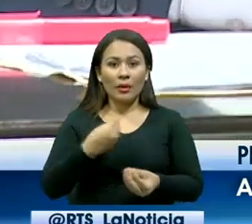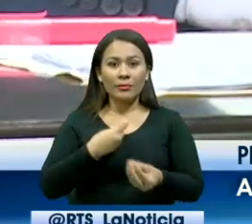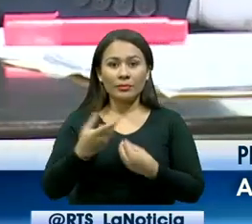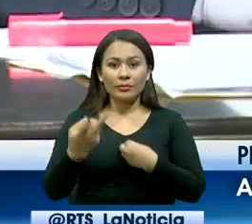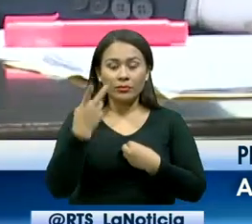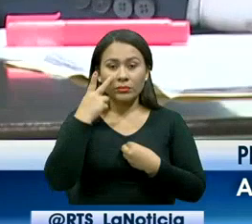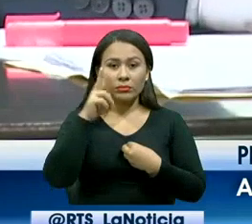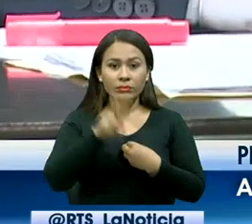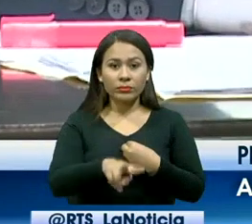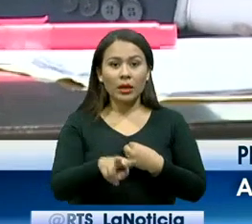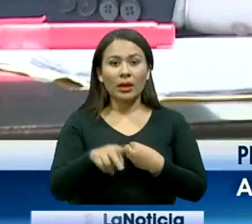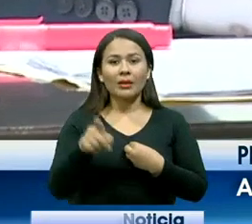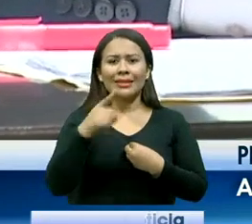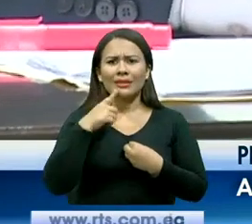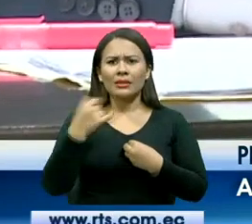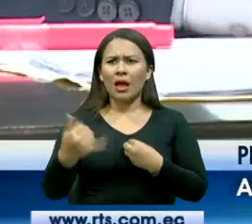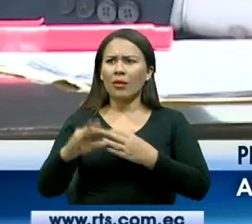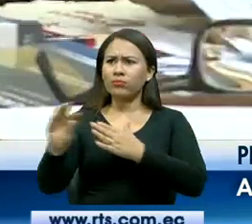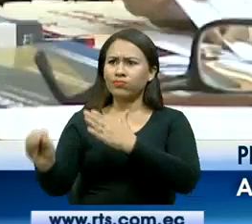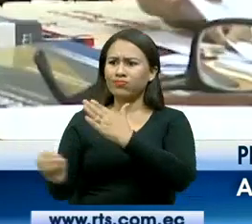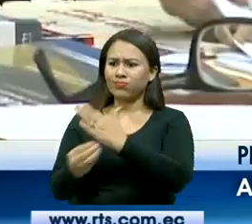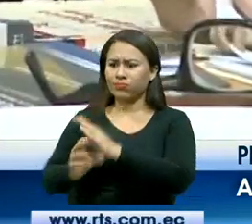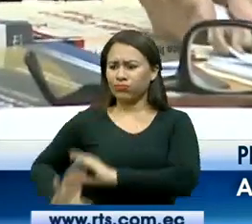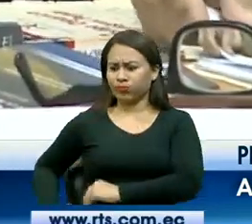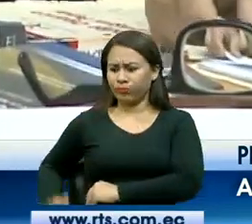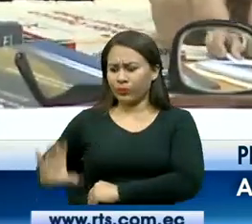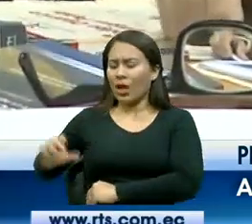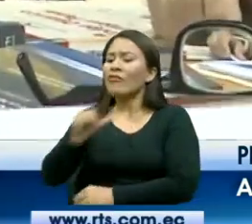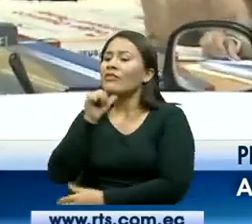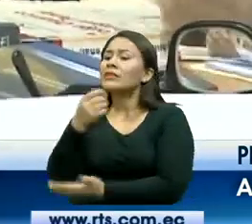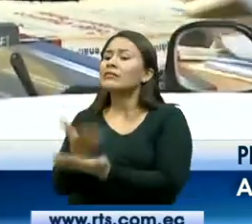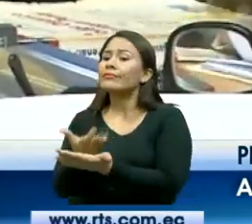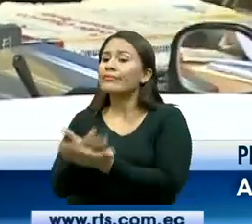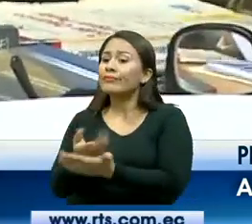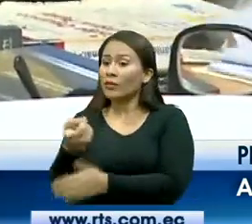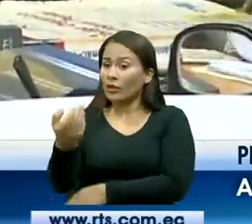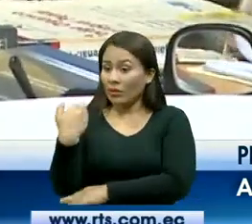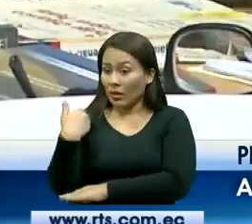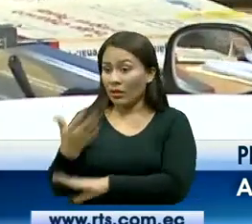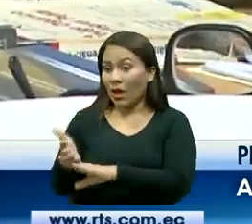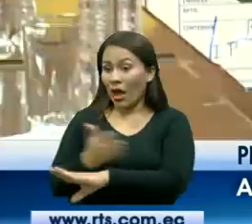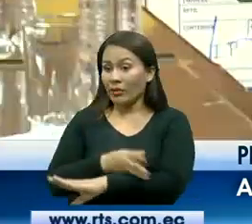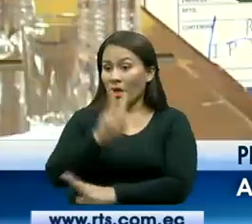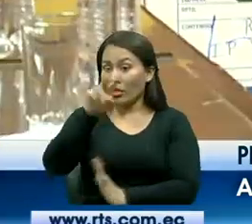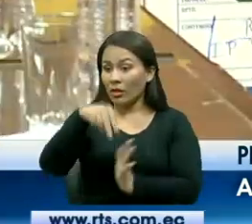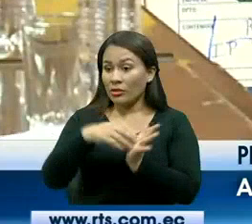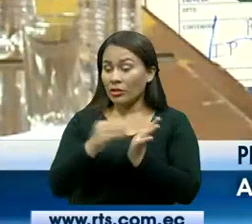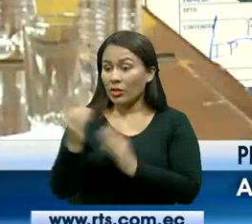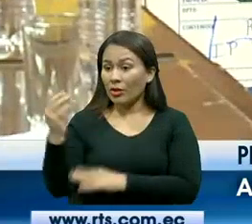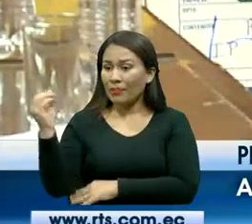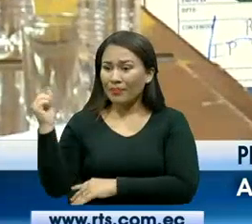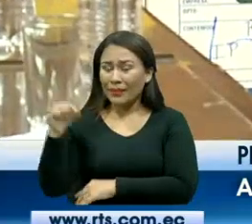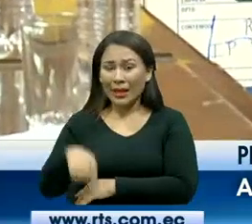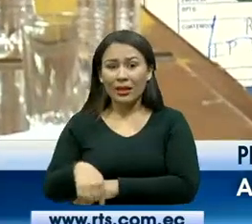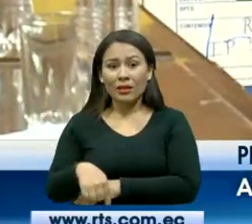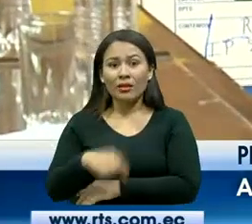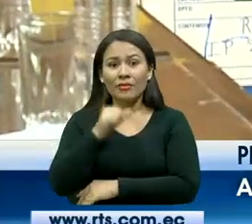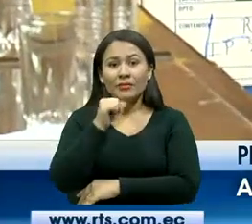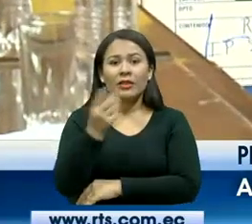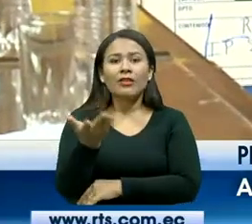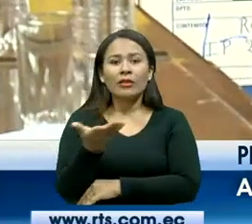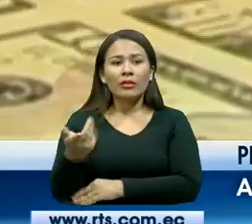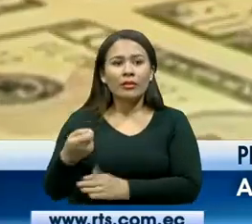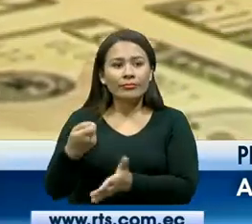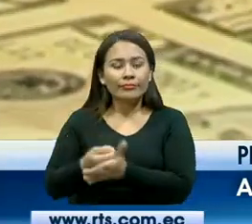público, registró un incremento patrimonial injustificado de más de $1,200,000 y no justificó el origen de